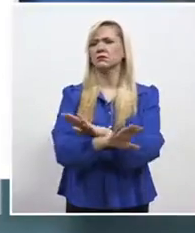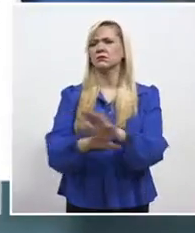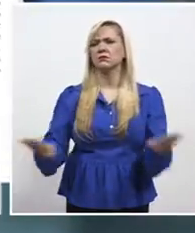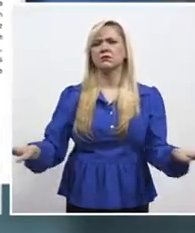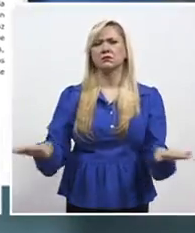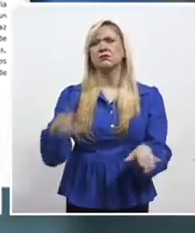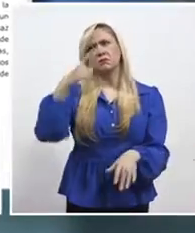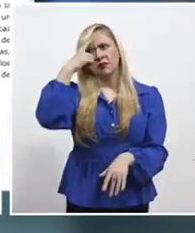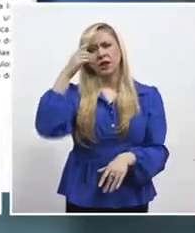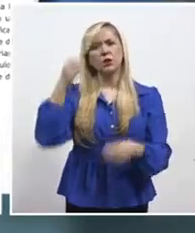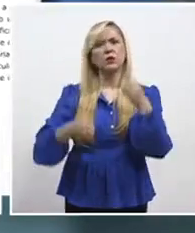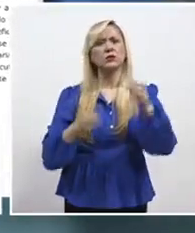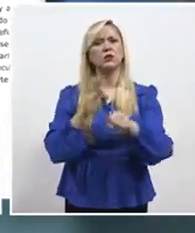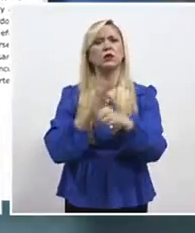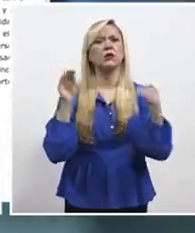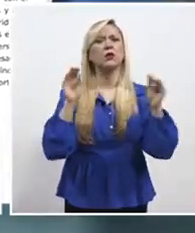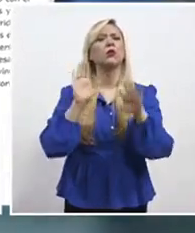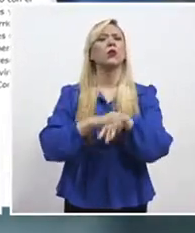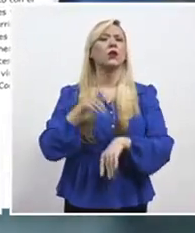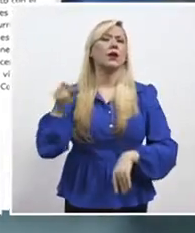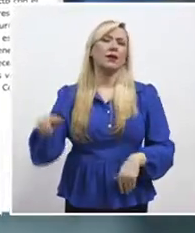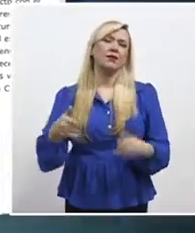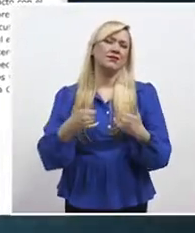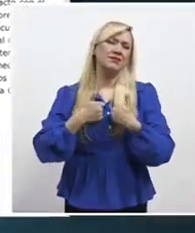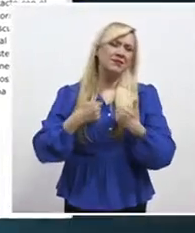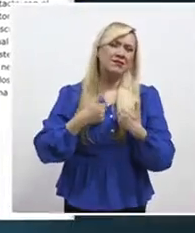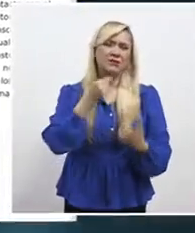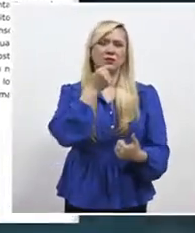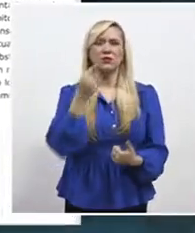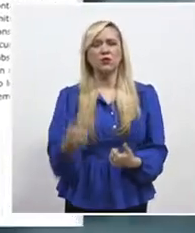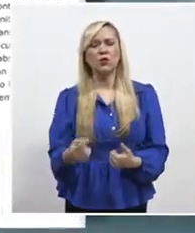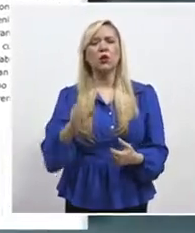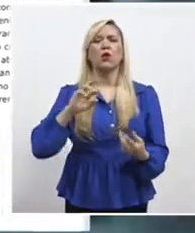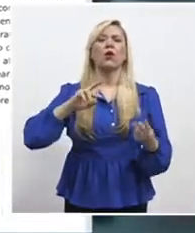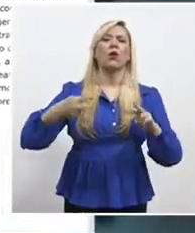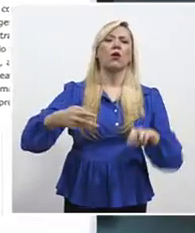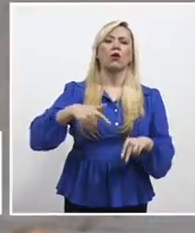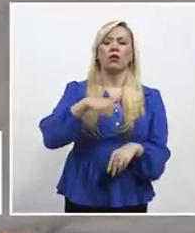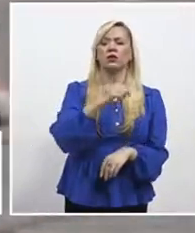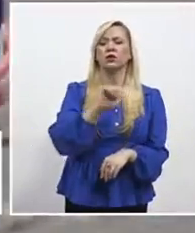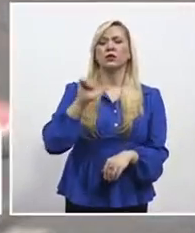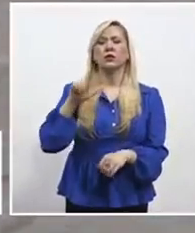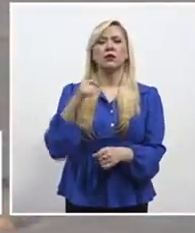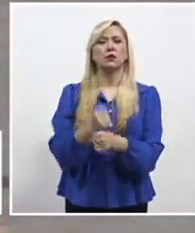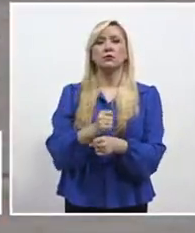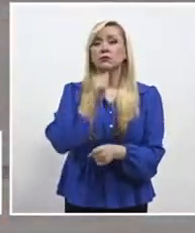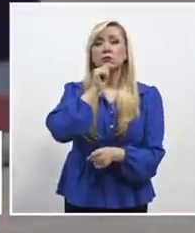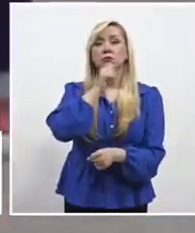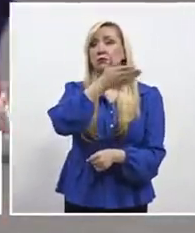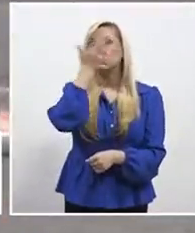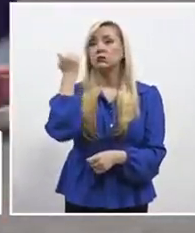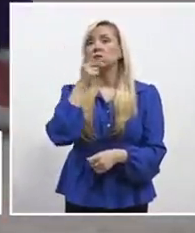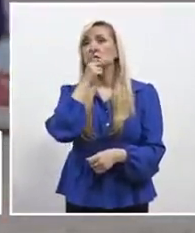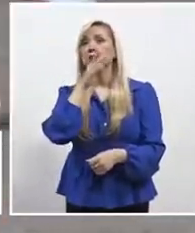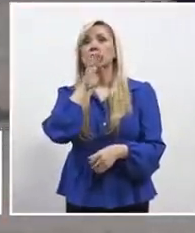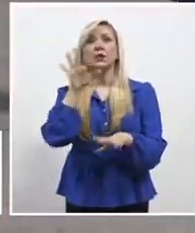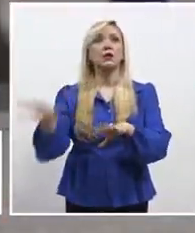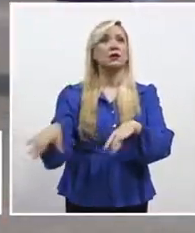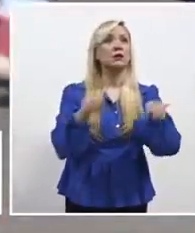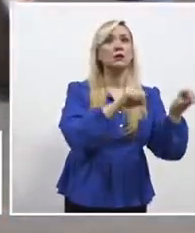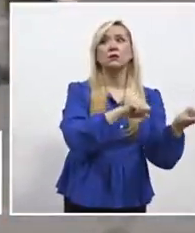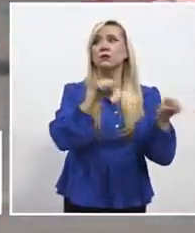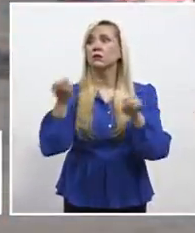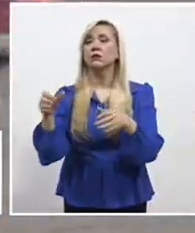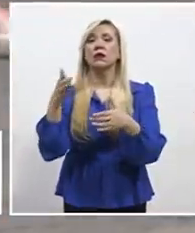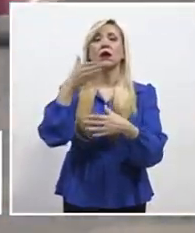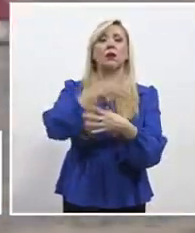indirecto cuando un infante o adolescente respecto de quien no está definida la guarda, custodia y régimen de visitas y convivencias entre sus